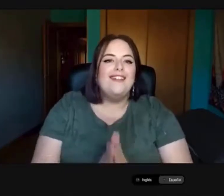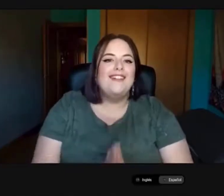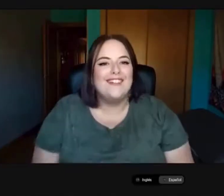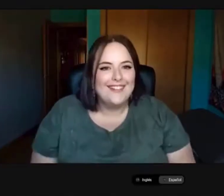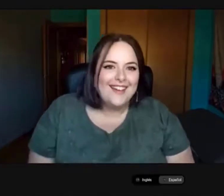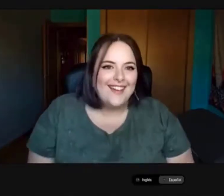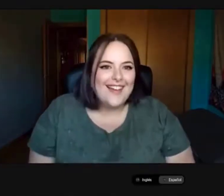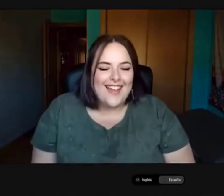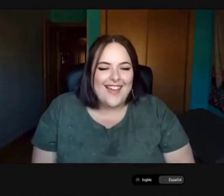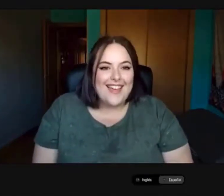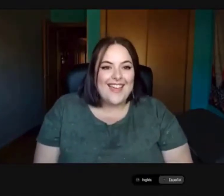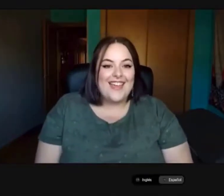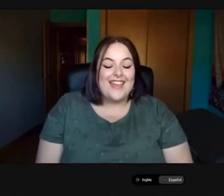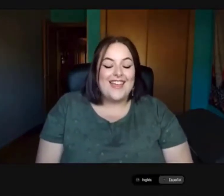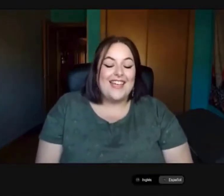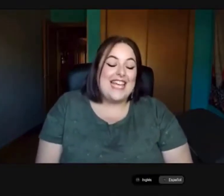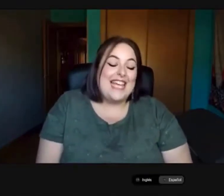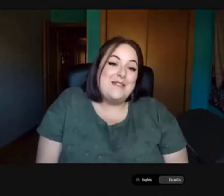de comunidad